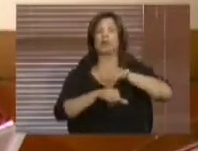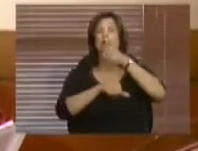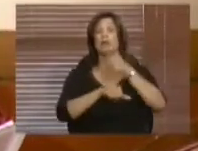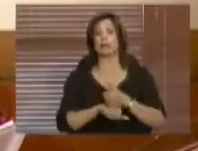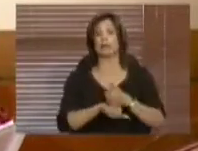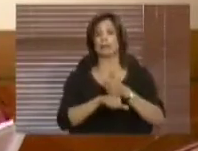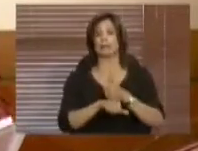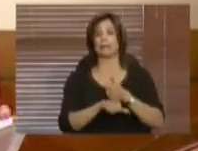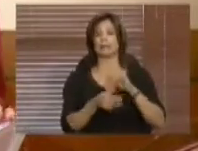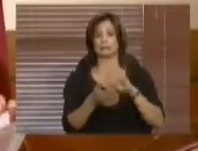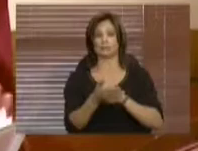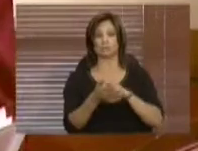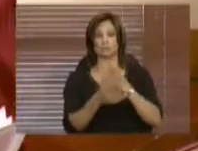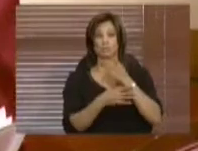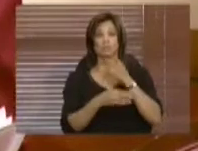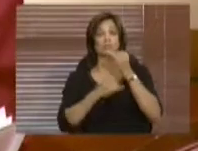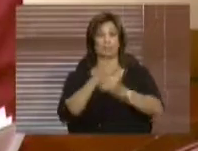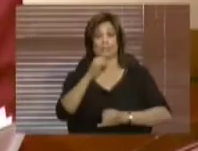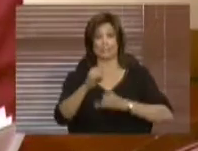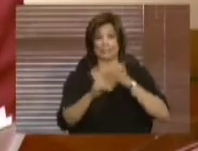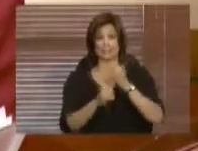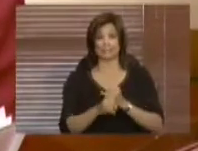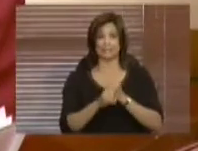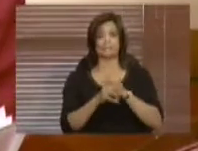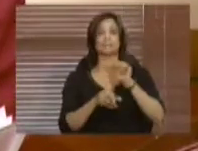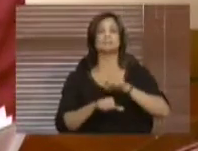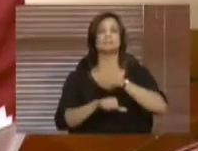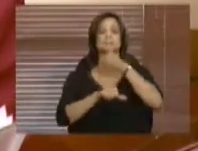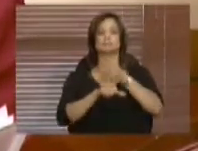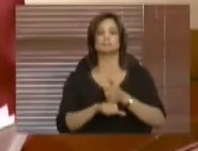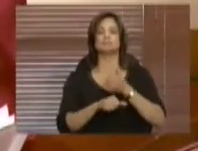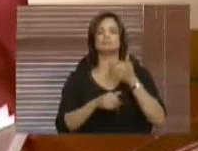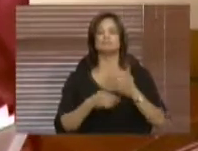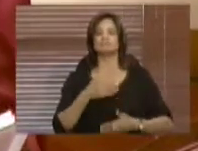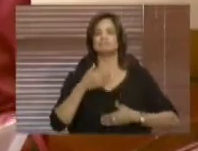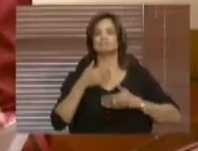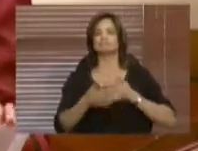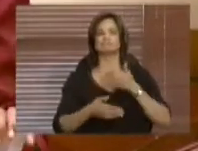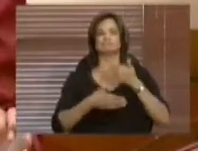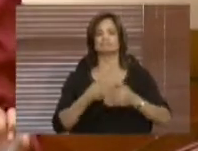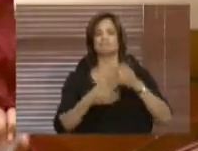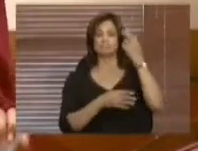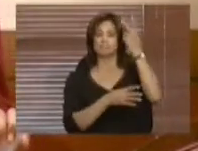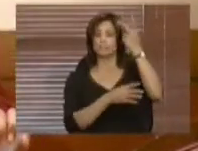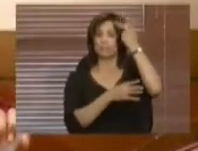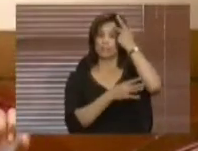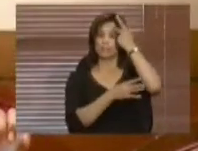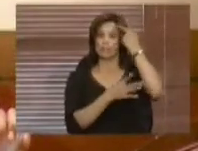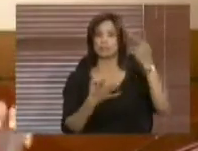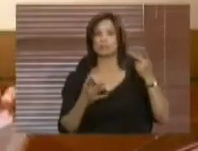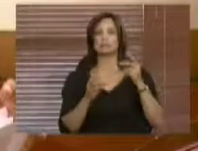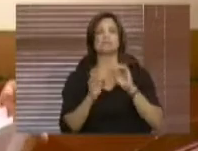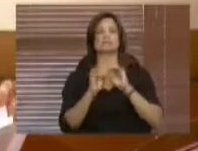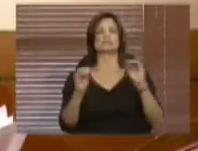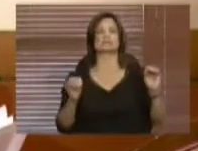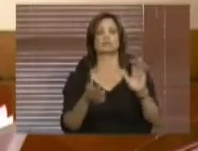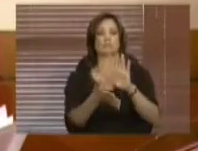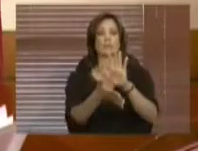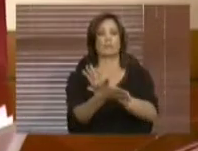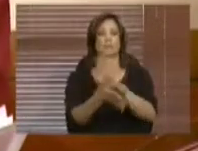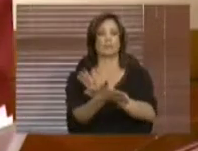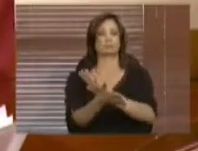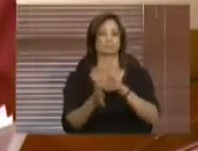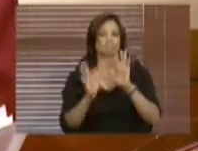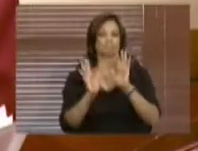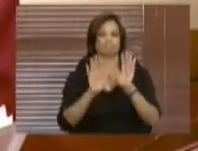conformación del expediente digital e implementación progresiva de la política de cero papel. Por